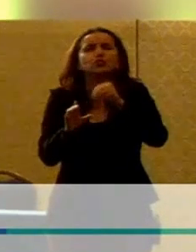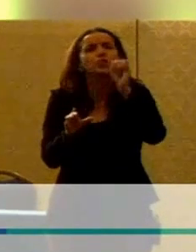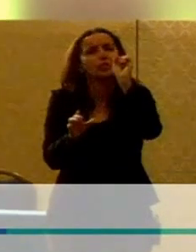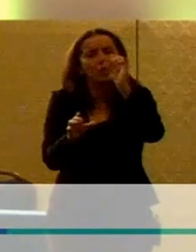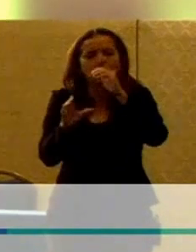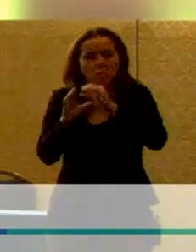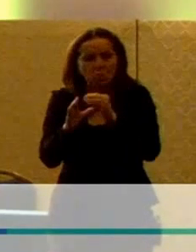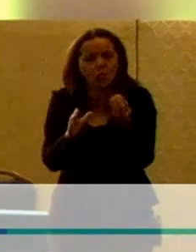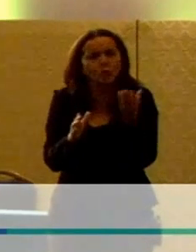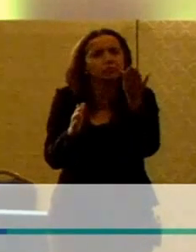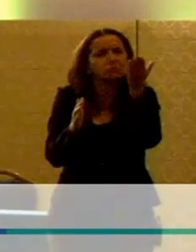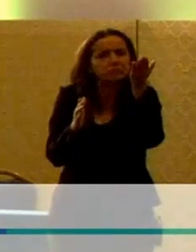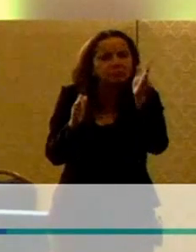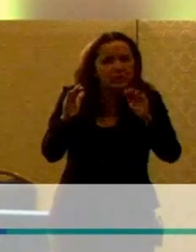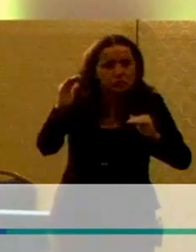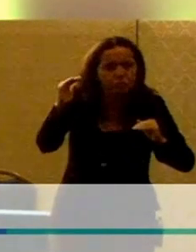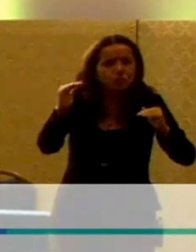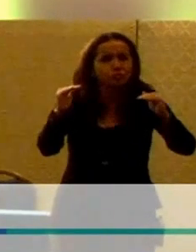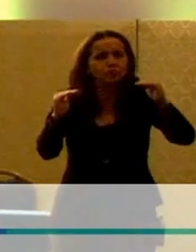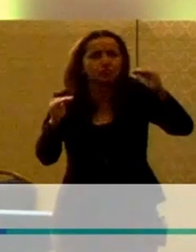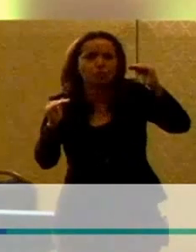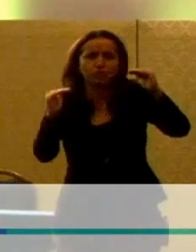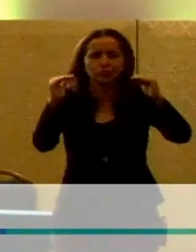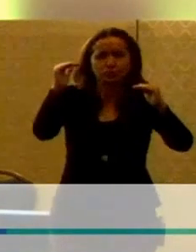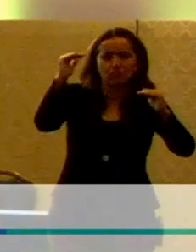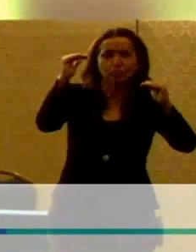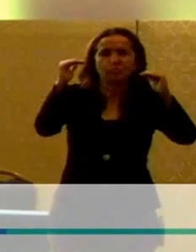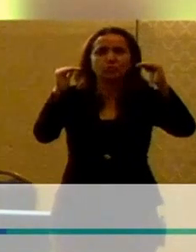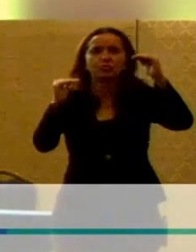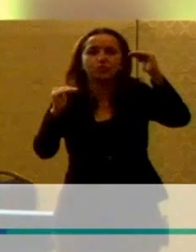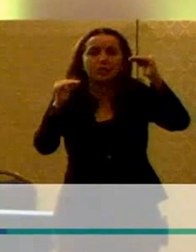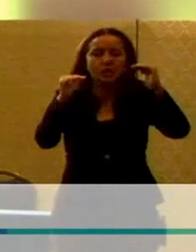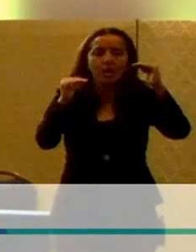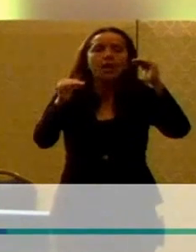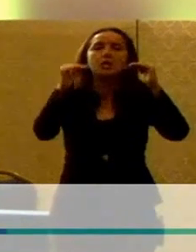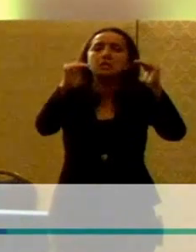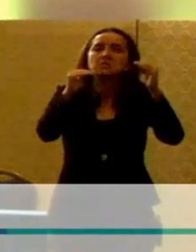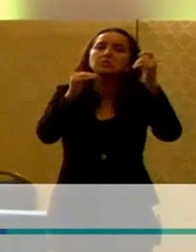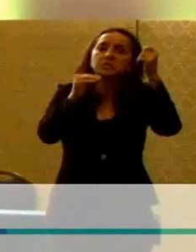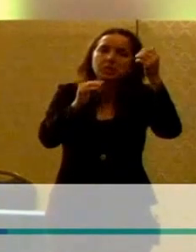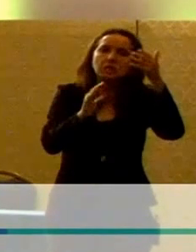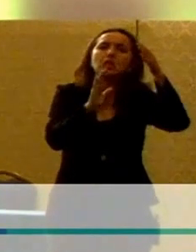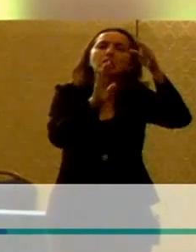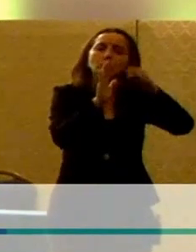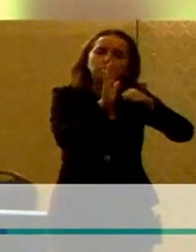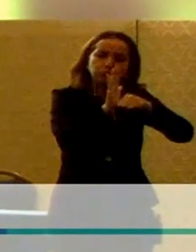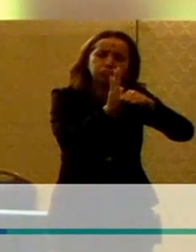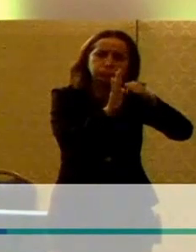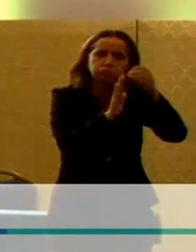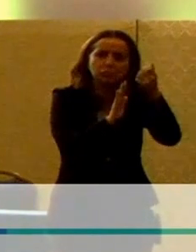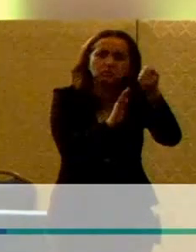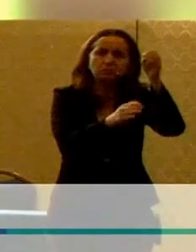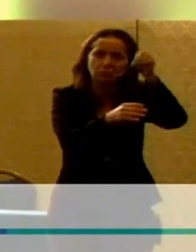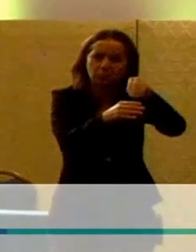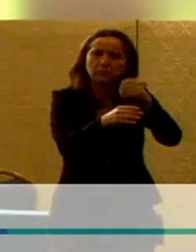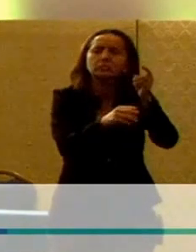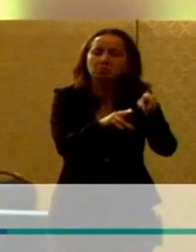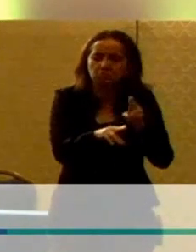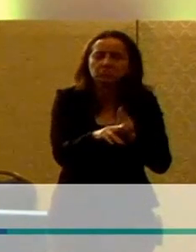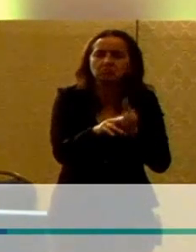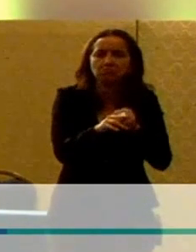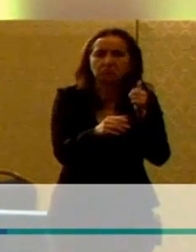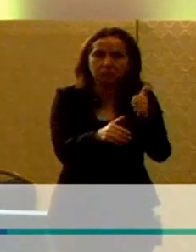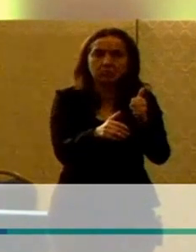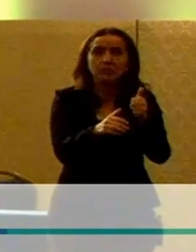4 que yo les decía ya es incorporando la inversión que haces propiamente en la inversión pública, ¿no? Pero como costos evitados nada más. Lo